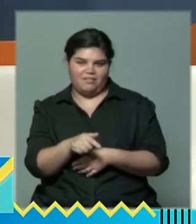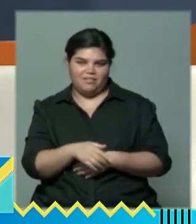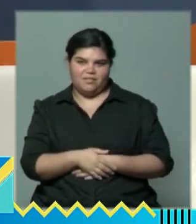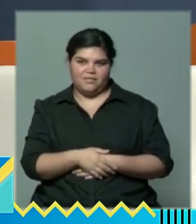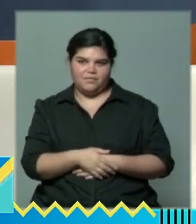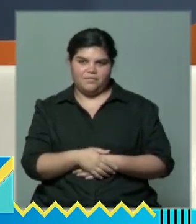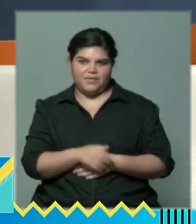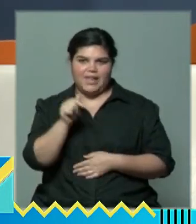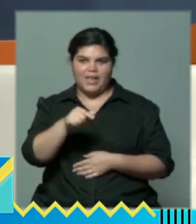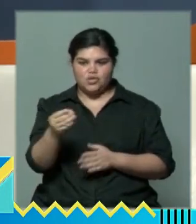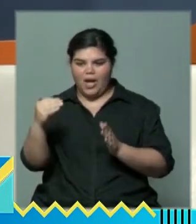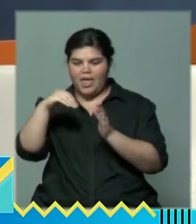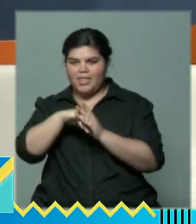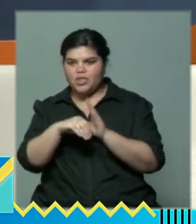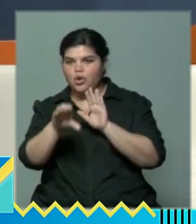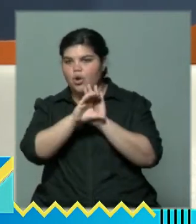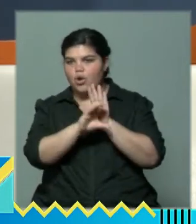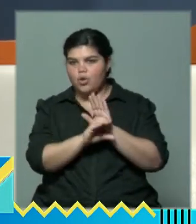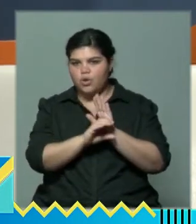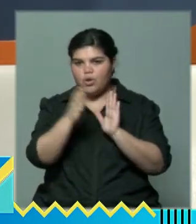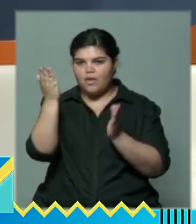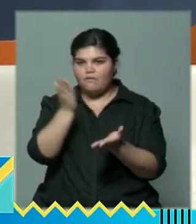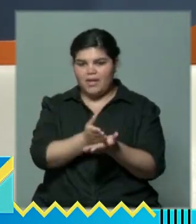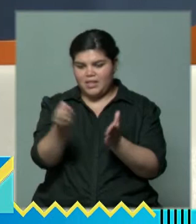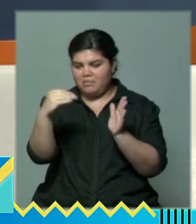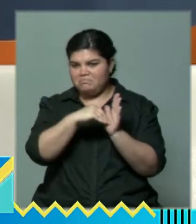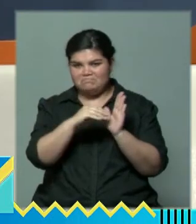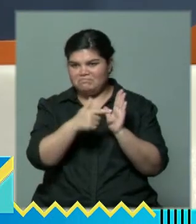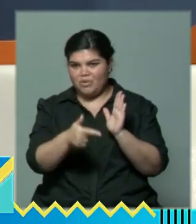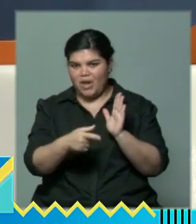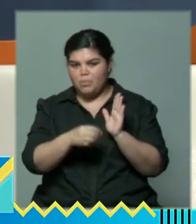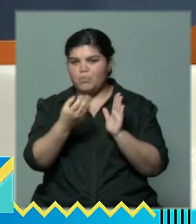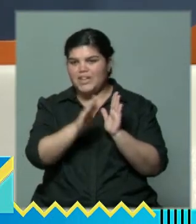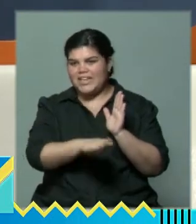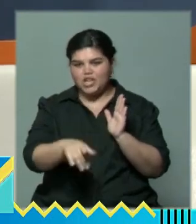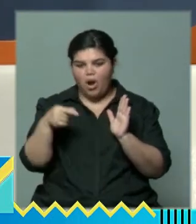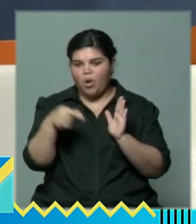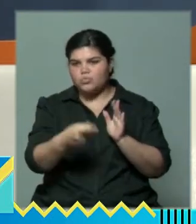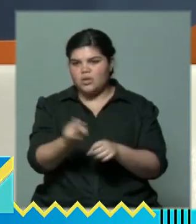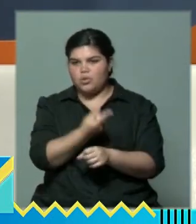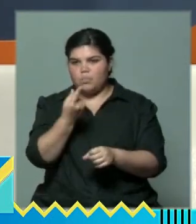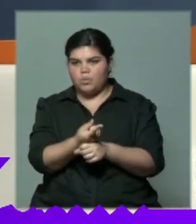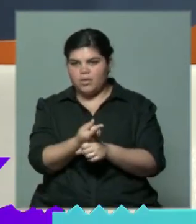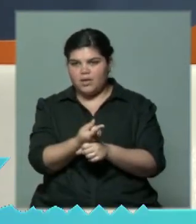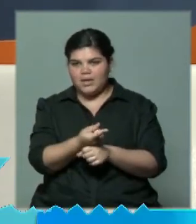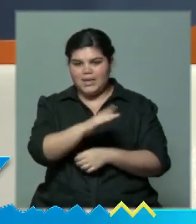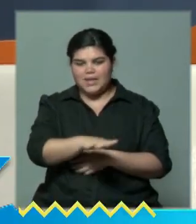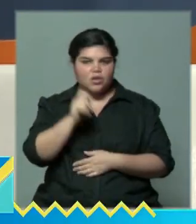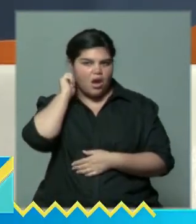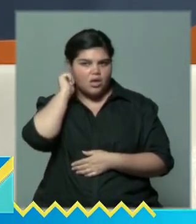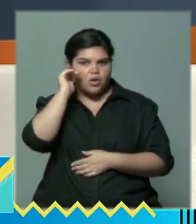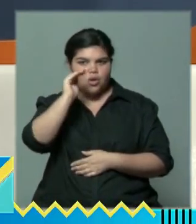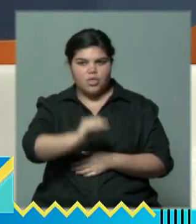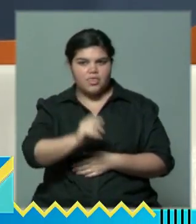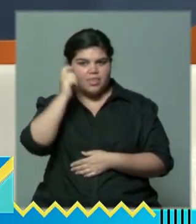eso no está comprendido en el Código de Falta, queda totalmente fuera del Código de Falta, pues es inimputable la persona. A ver, un menor de 10 años que cometiera